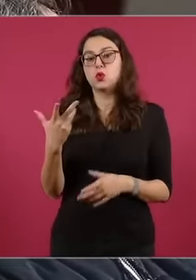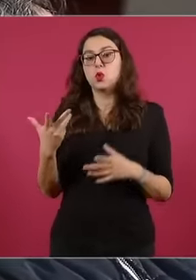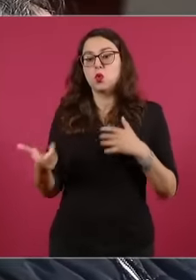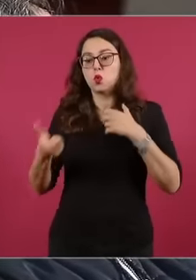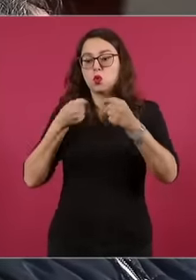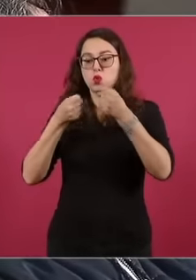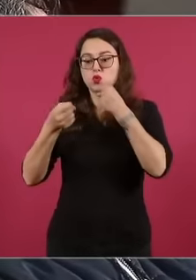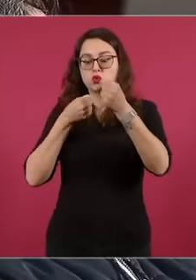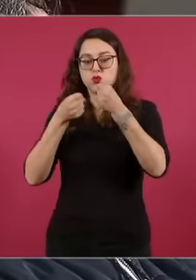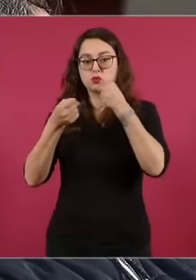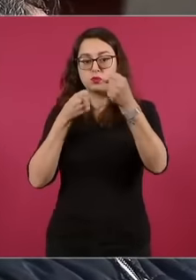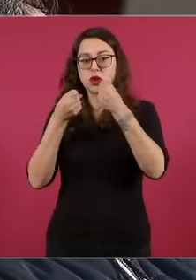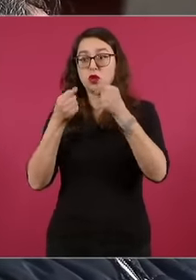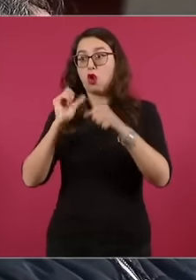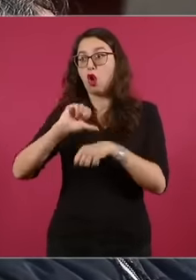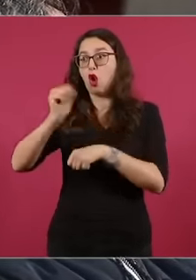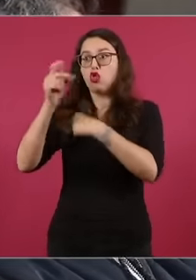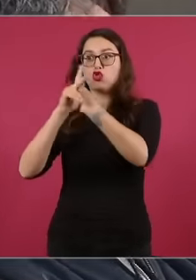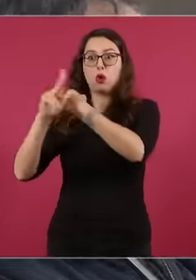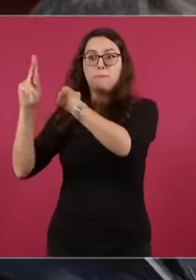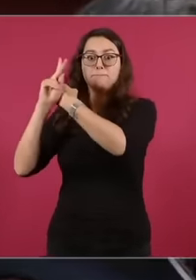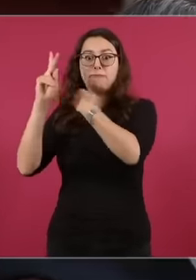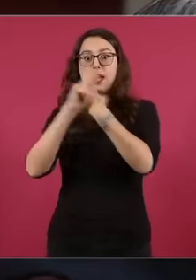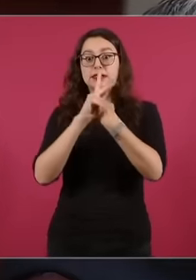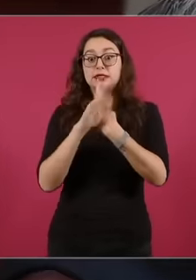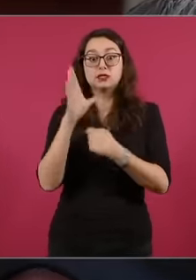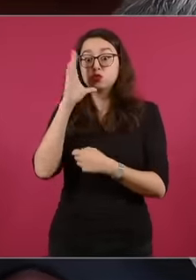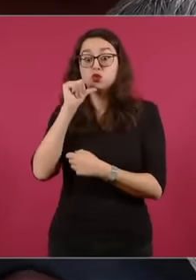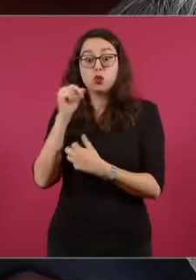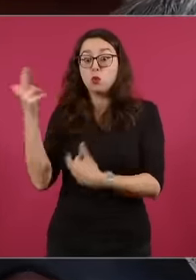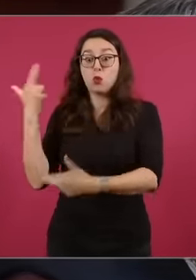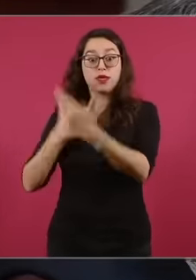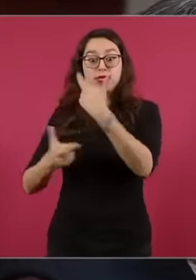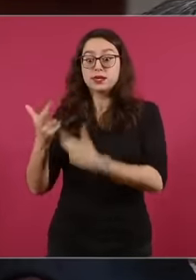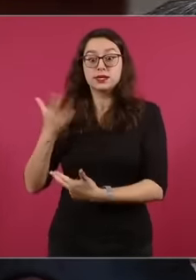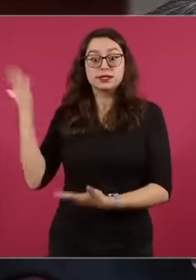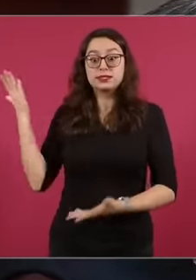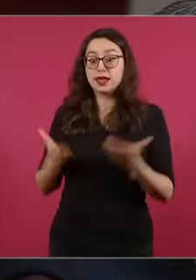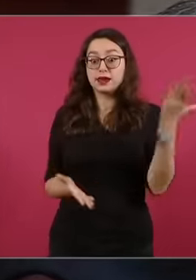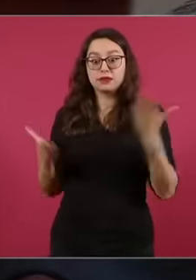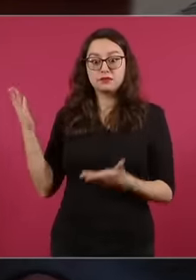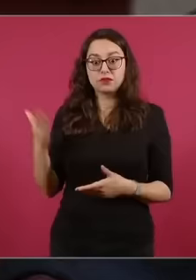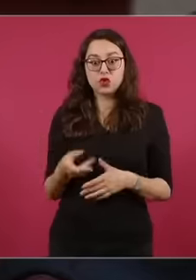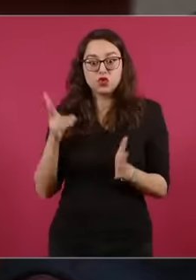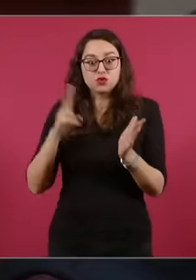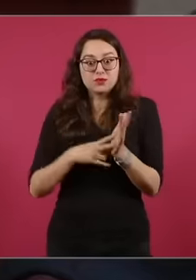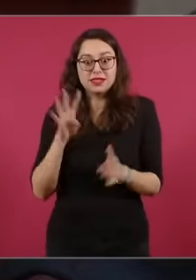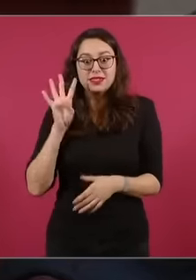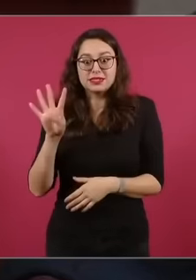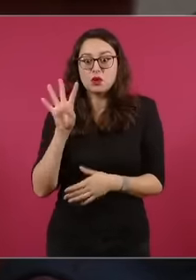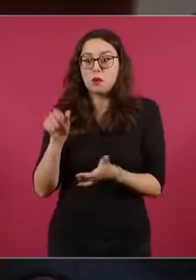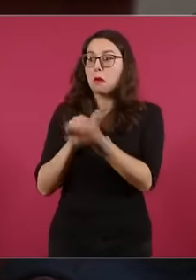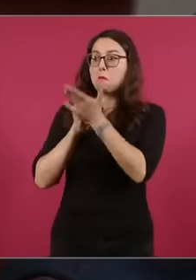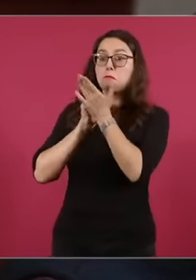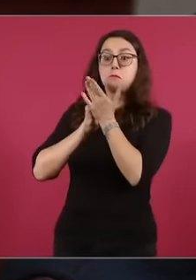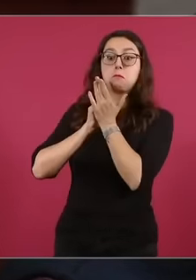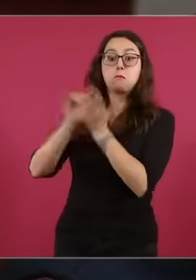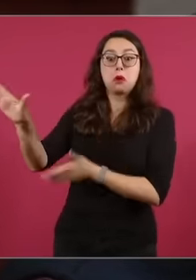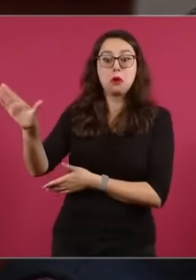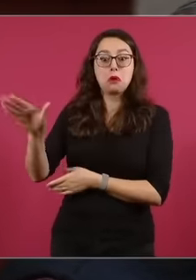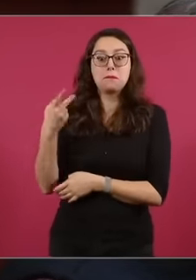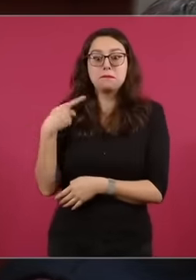países fuera de aquí, fuera de México, y desde el 2019 que fueron despedidos. Ahorita tienen